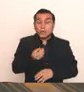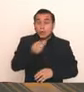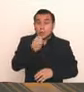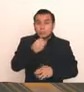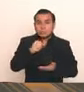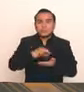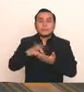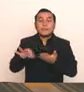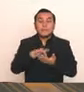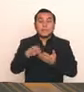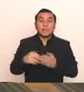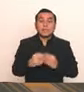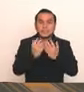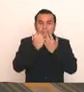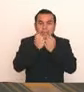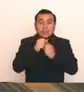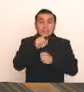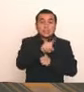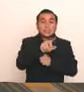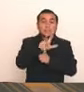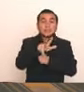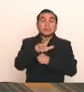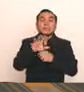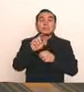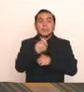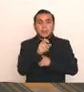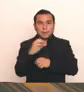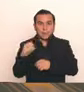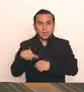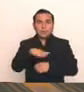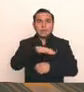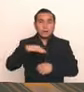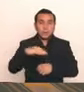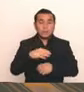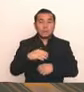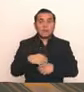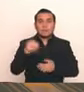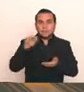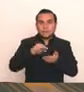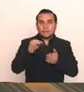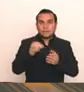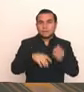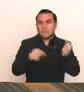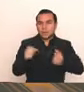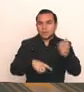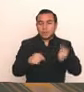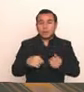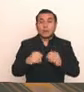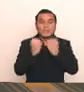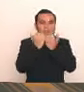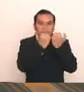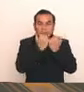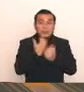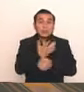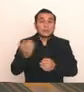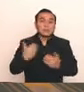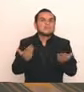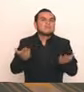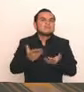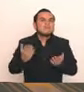garantizar el cultivo de 135 mil manzanas de maíz y fríjol se identificaron los recursos dentro del presupuesto 2020 y se ha reasignado